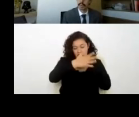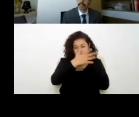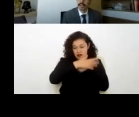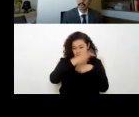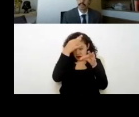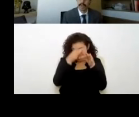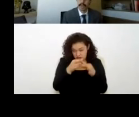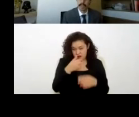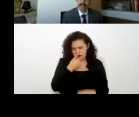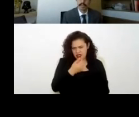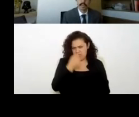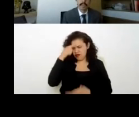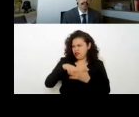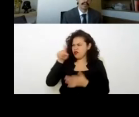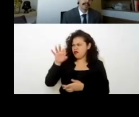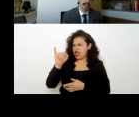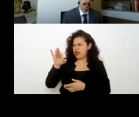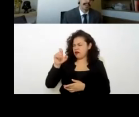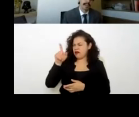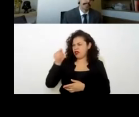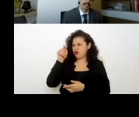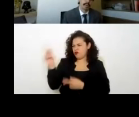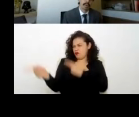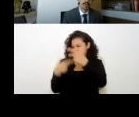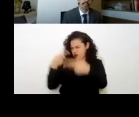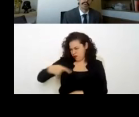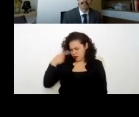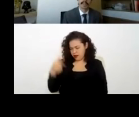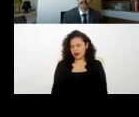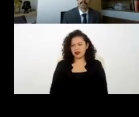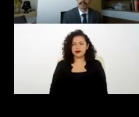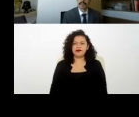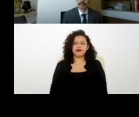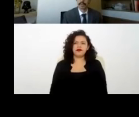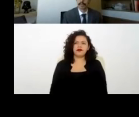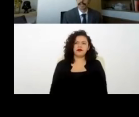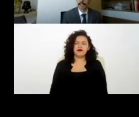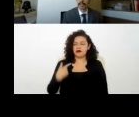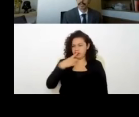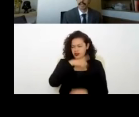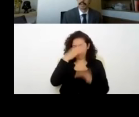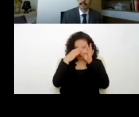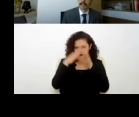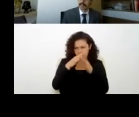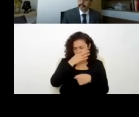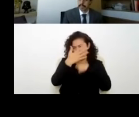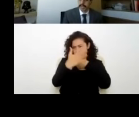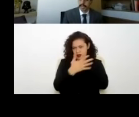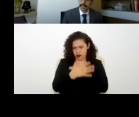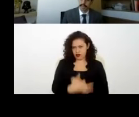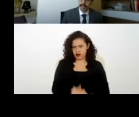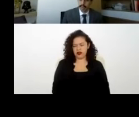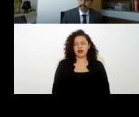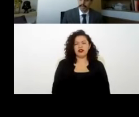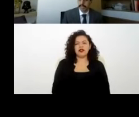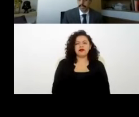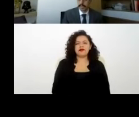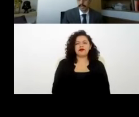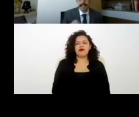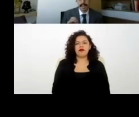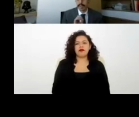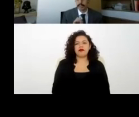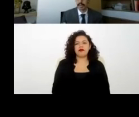lo preguntabas tú, Felipe, o incumplir requisitos de avisos, ¿no? Digamos que presentan todo de un